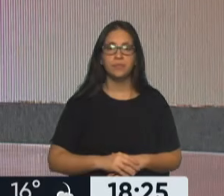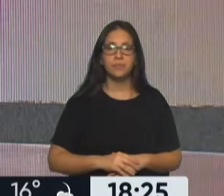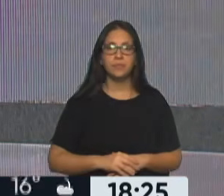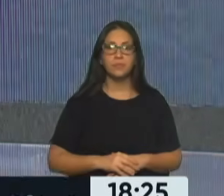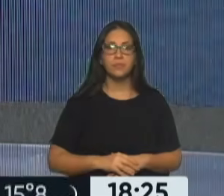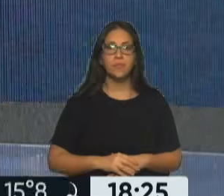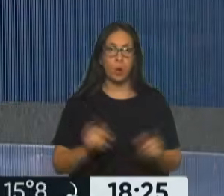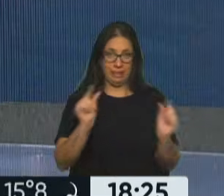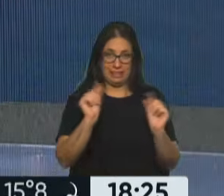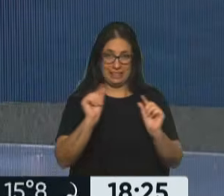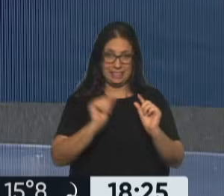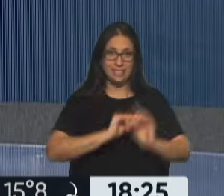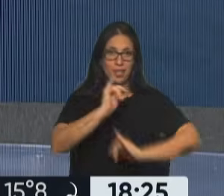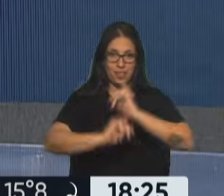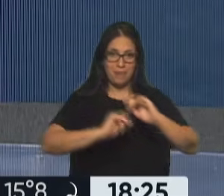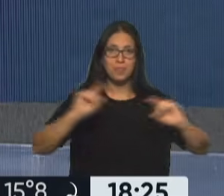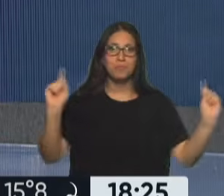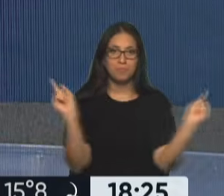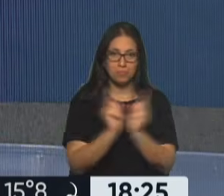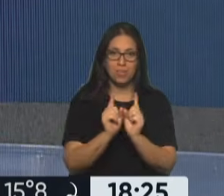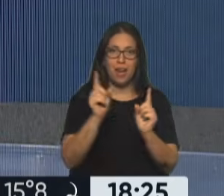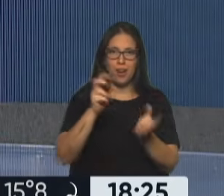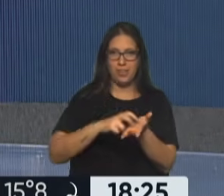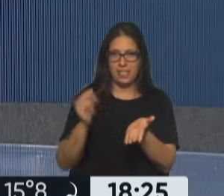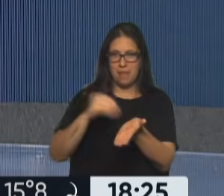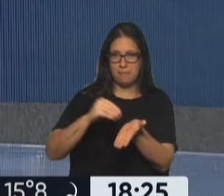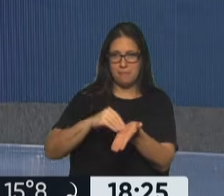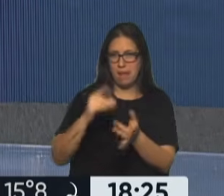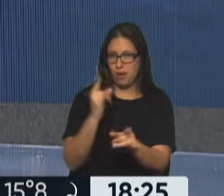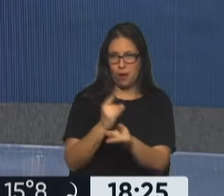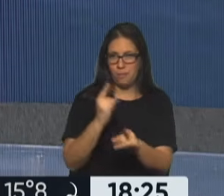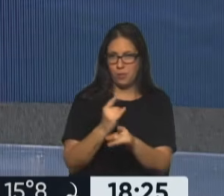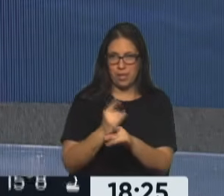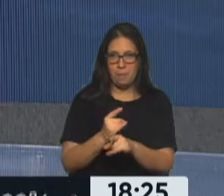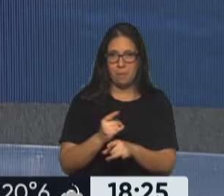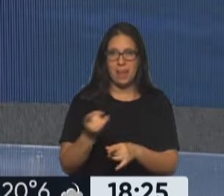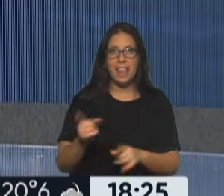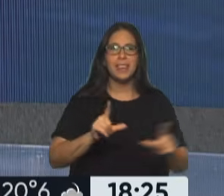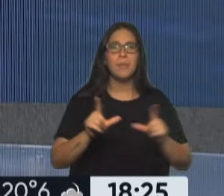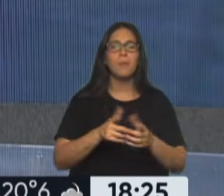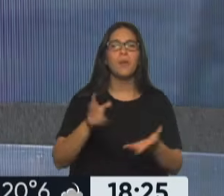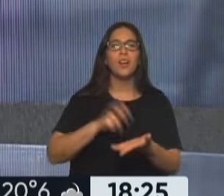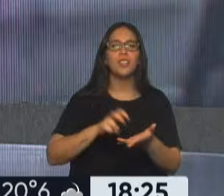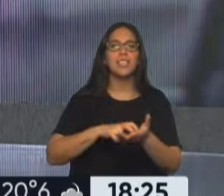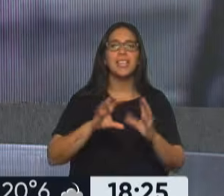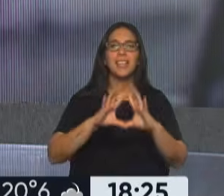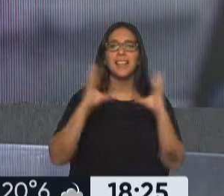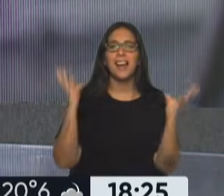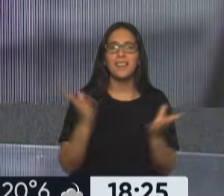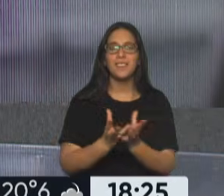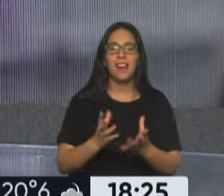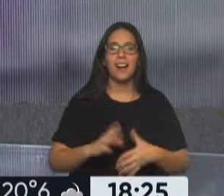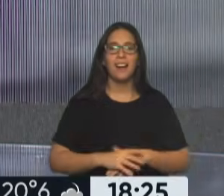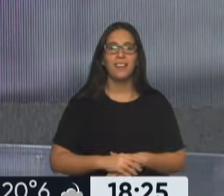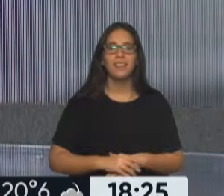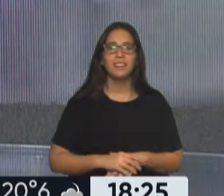Bueno, ya vamos a estar con este compacto, por supuesto. Otras noticias que solemos compartir en esta edición de Televisión Pública, Noticias